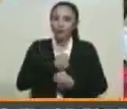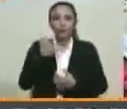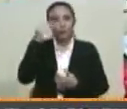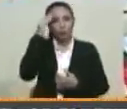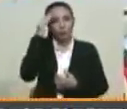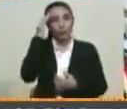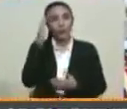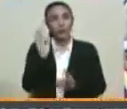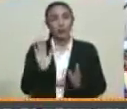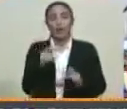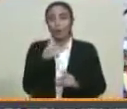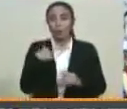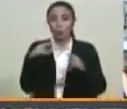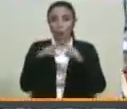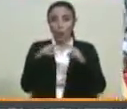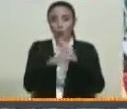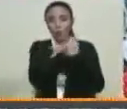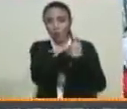porque la conozco.